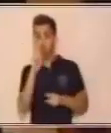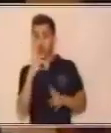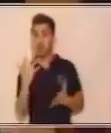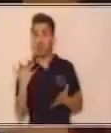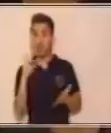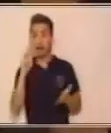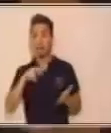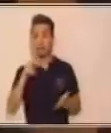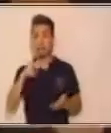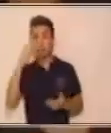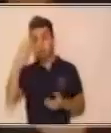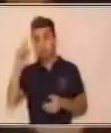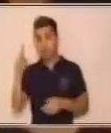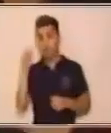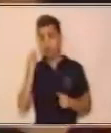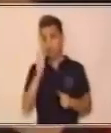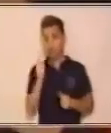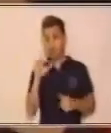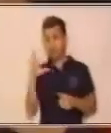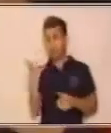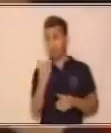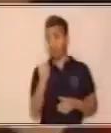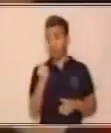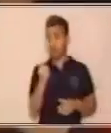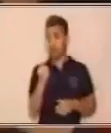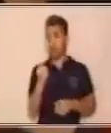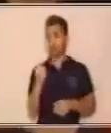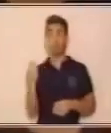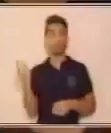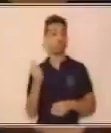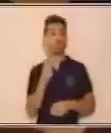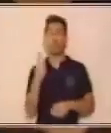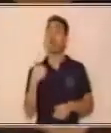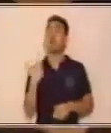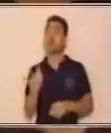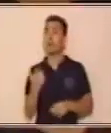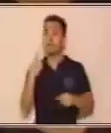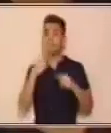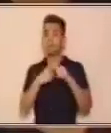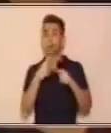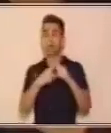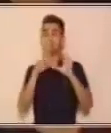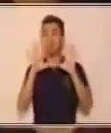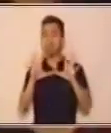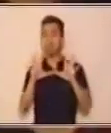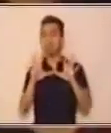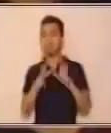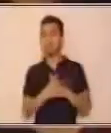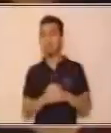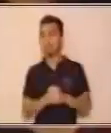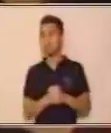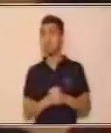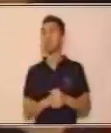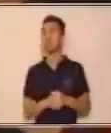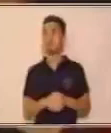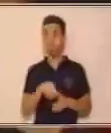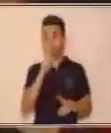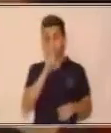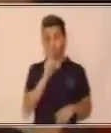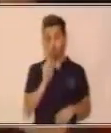que necesito para dejarlo como un entero, entonces solo voy a multiplicar por 10. Solo voy a agregar un